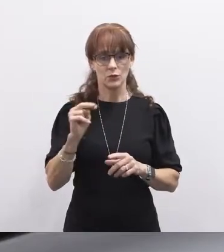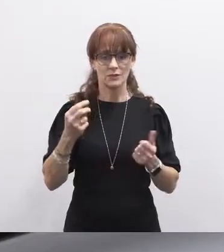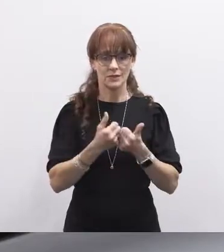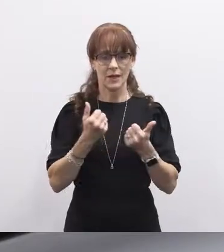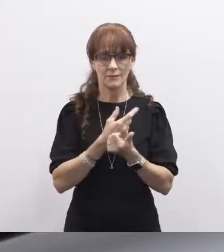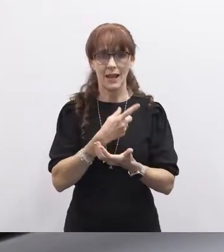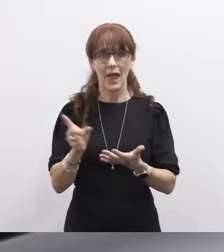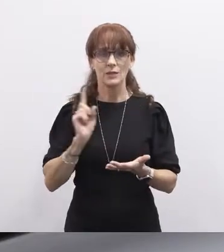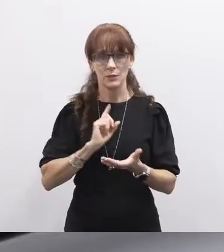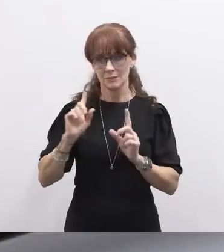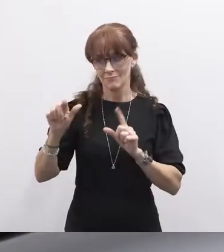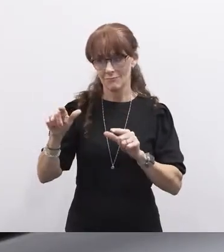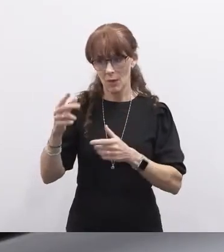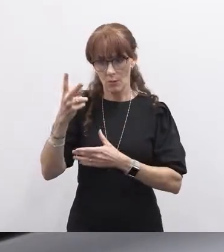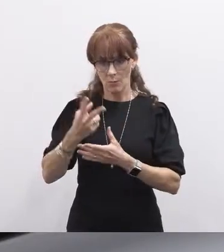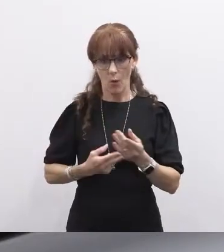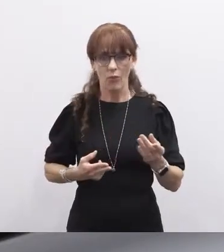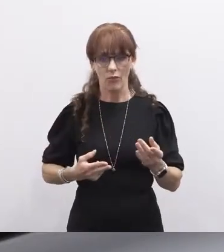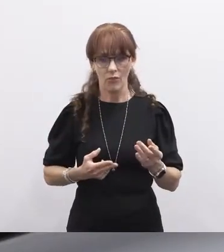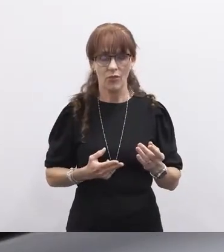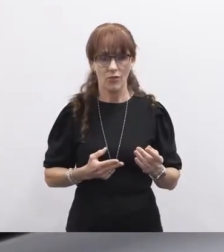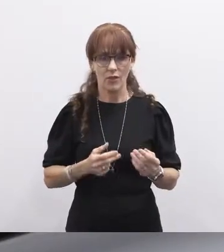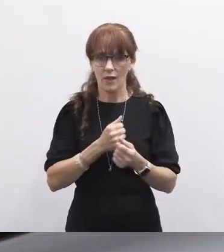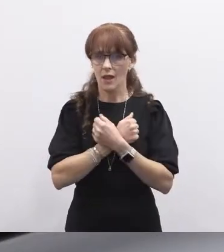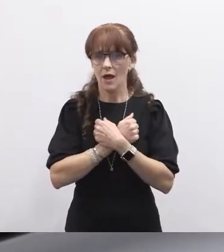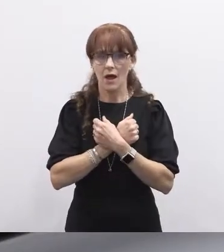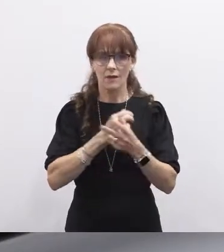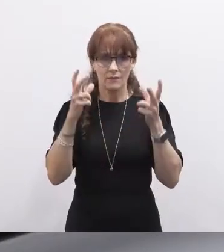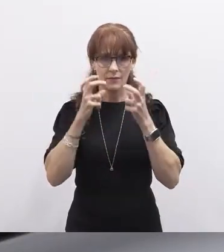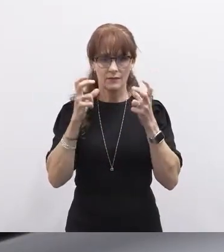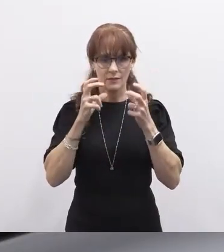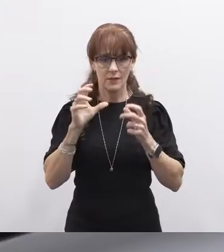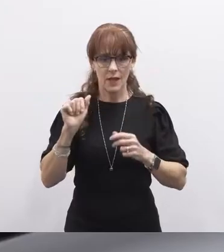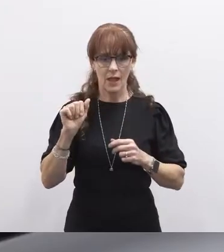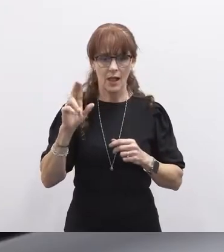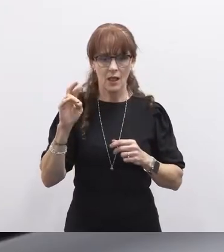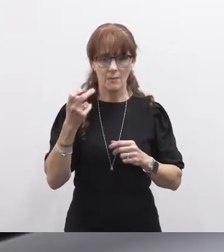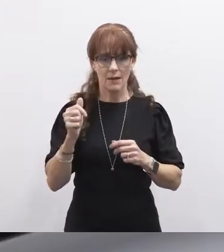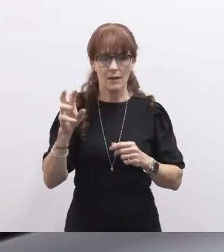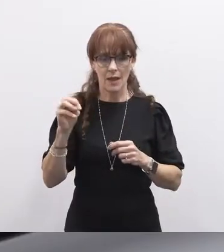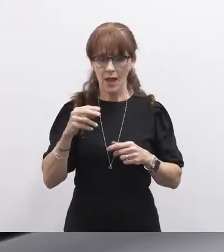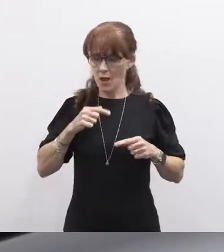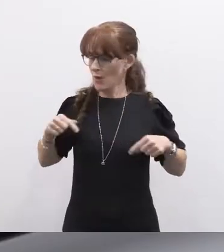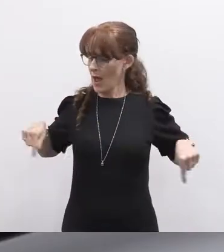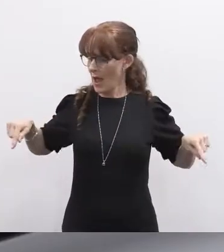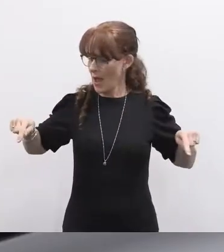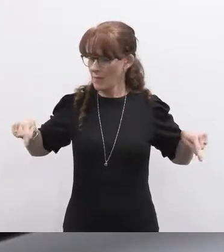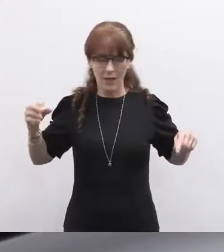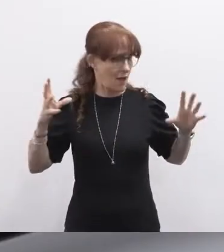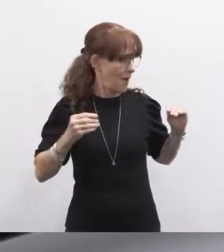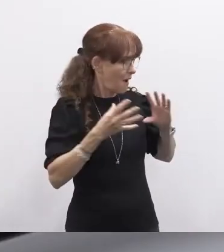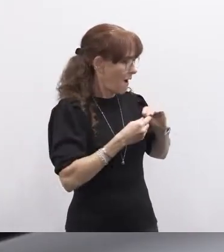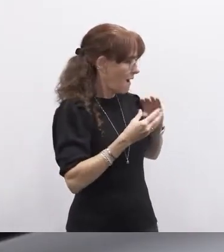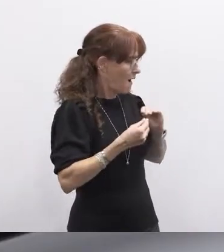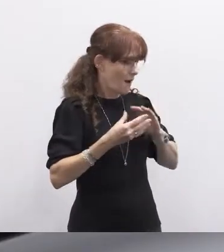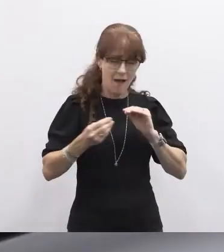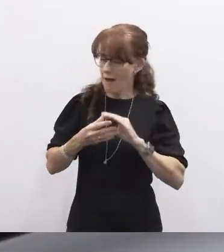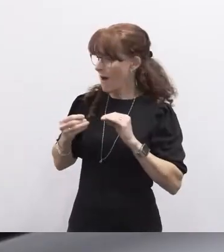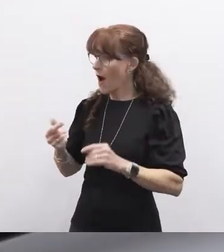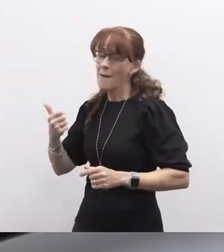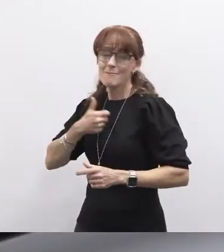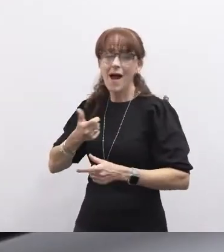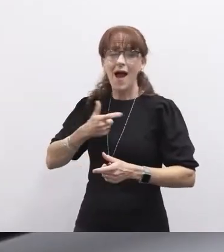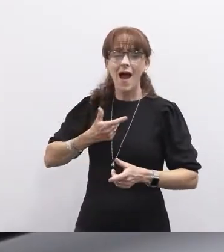Yo fui a los juegos de Jordan y Polly y me encantó escuchar a todas las personas que se han graduado hablando de